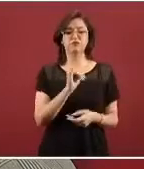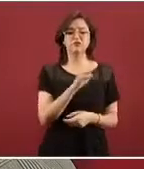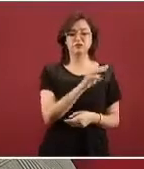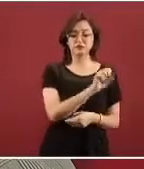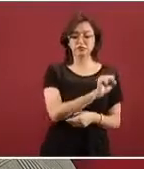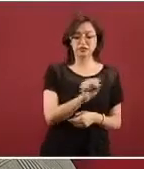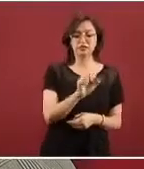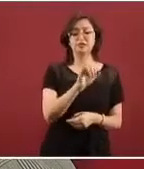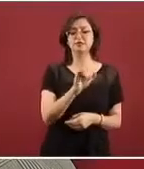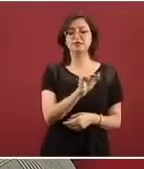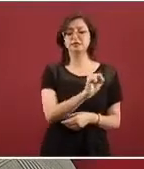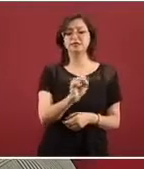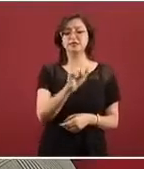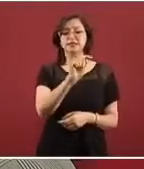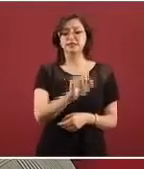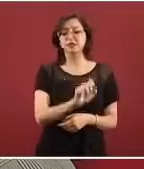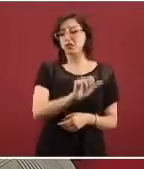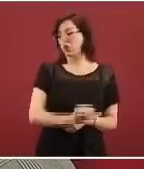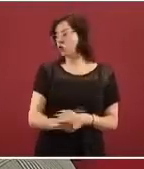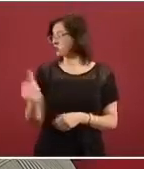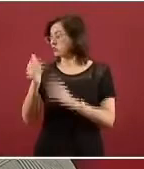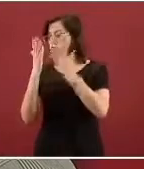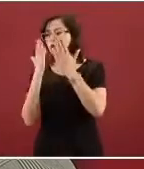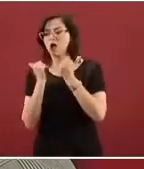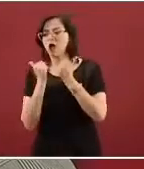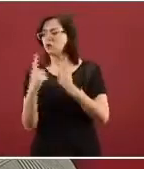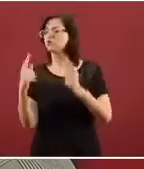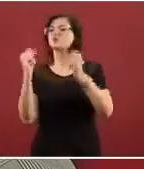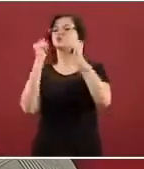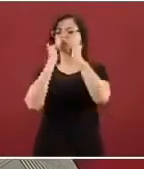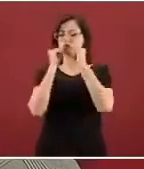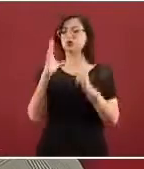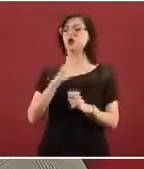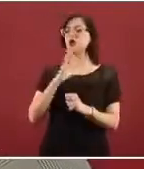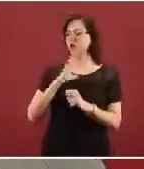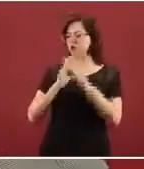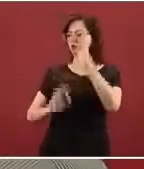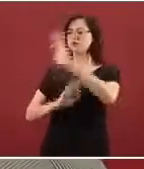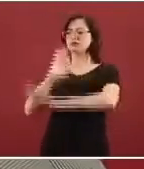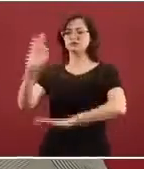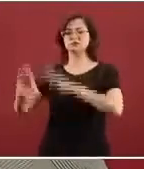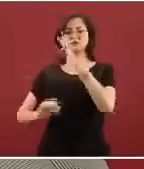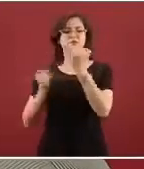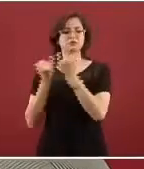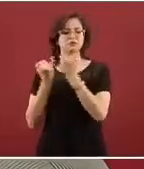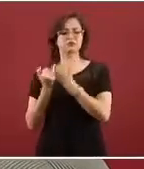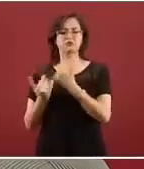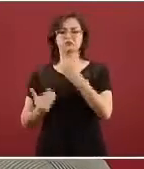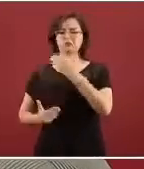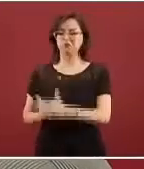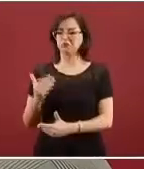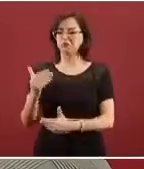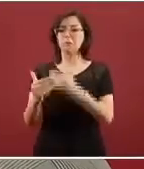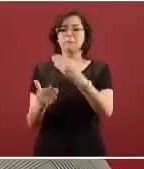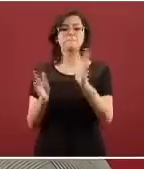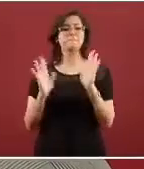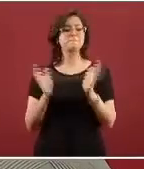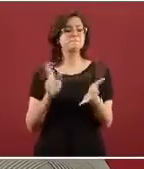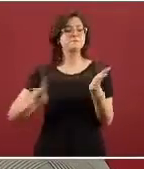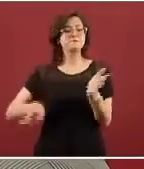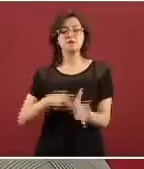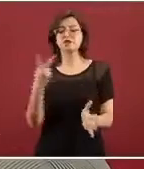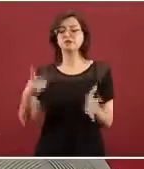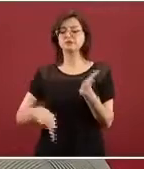como aquella que no la posee, para todos los mexicanos, una serie de avances que en algún momento los hemos puesto